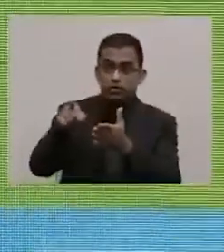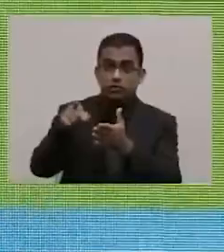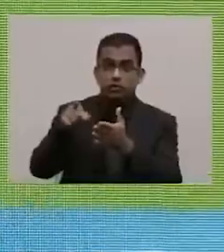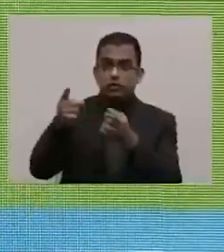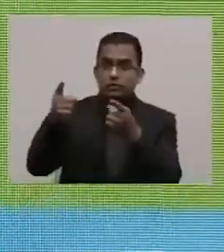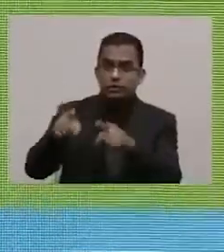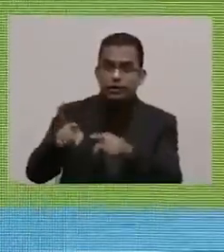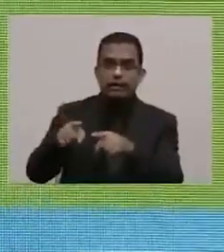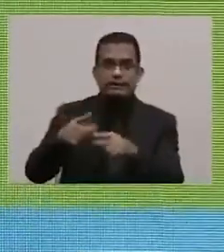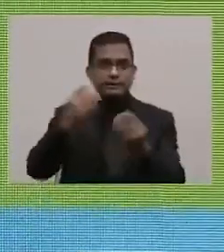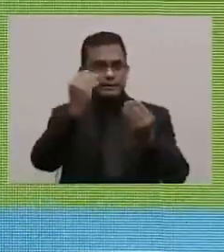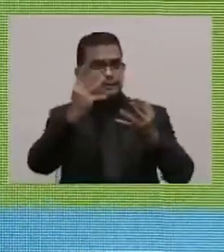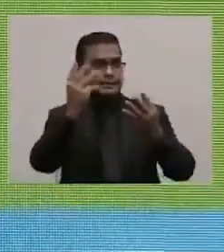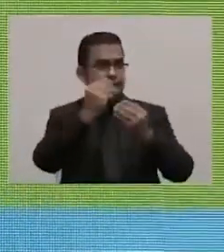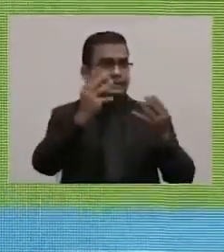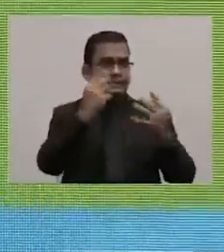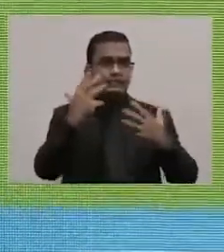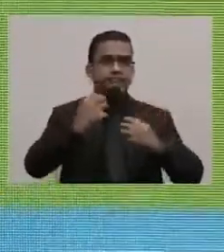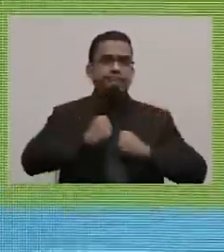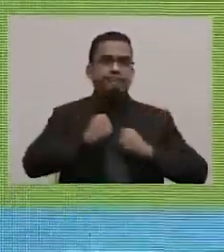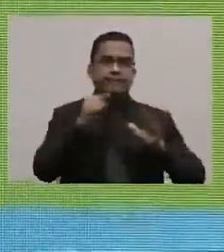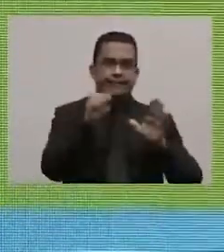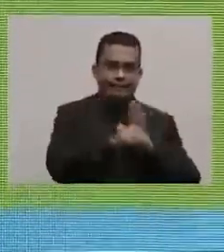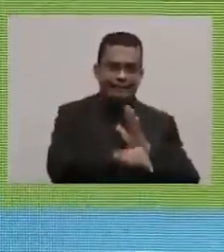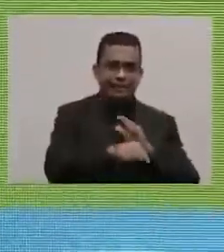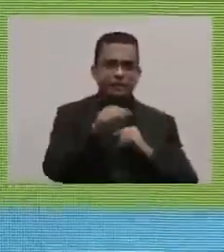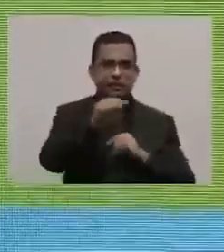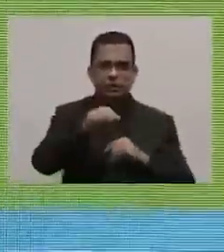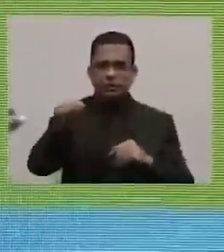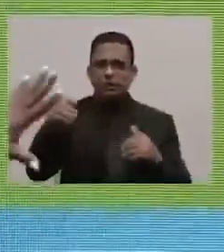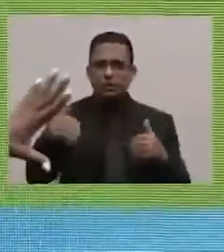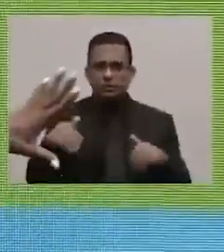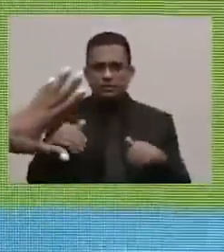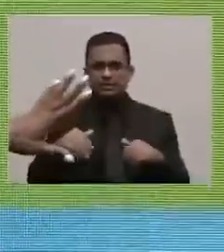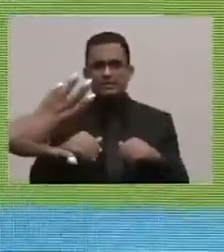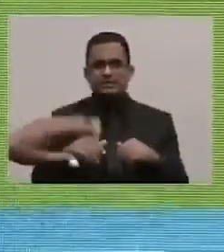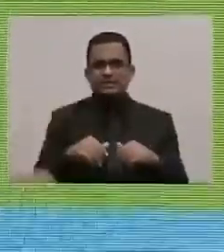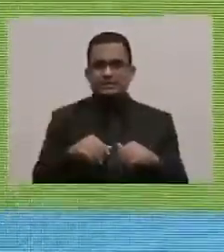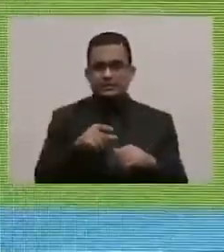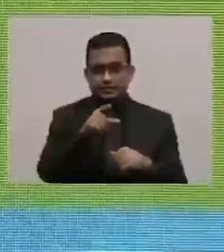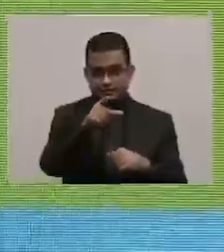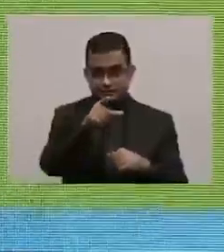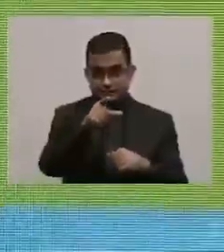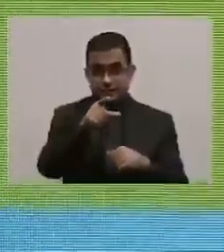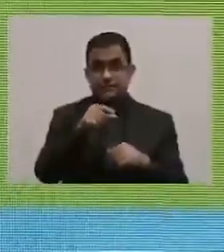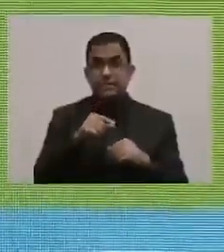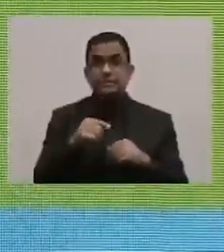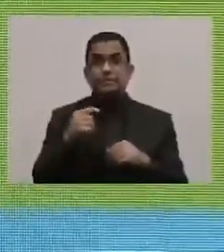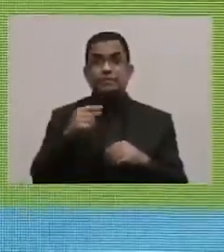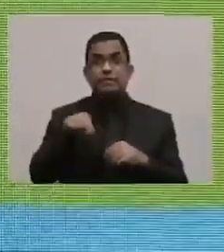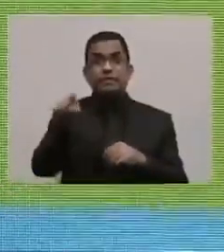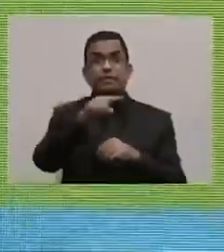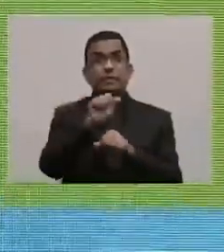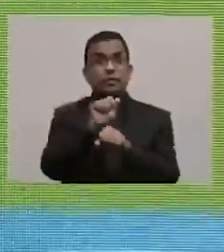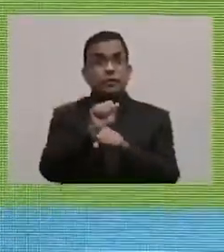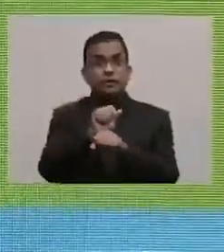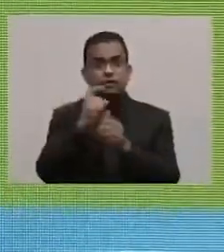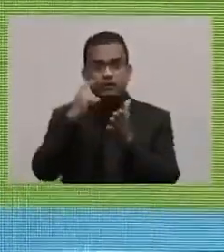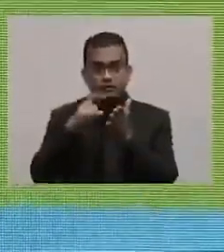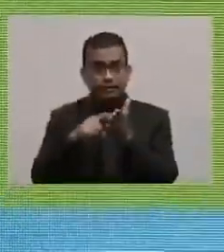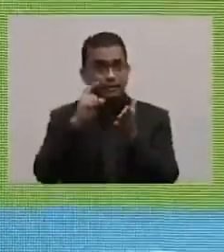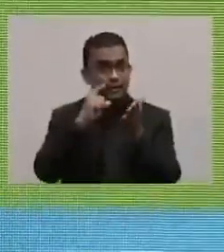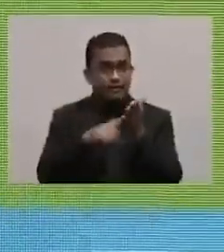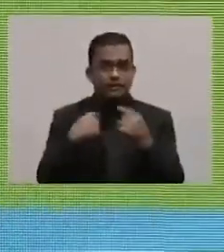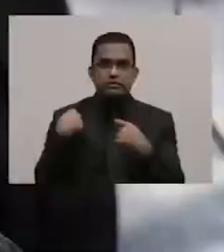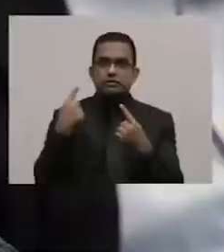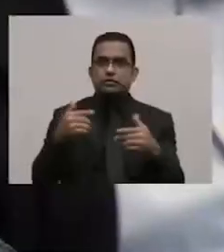embargo, hoy día podemos afirmar que las libertades públicas y la democracia han sido las vencedoras en este largo